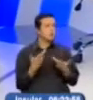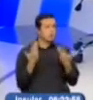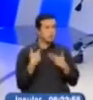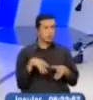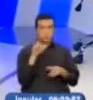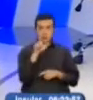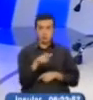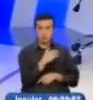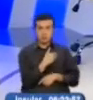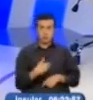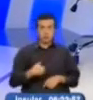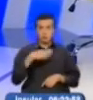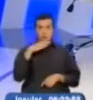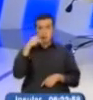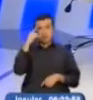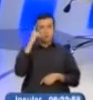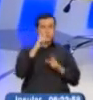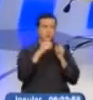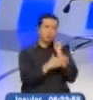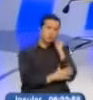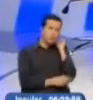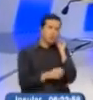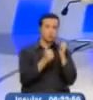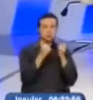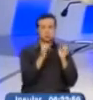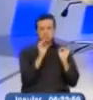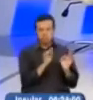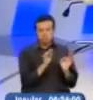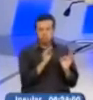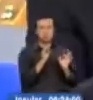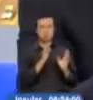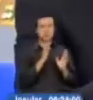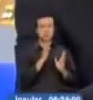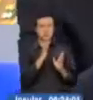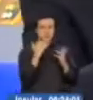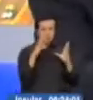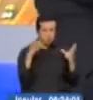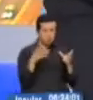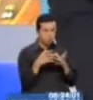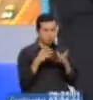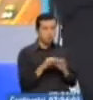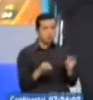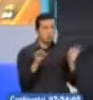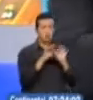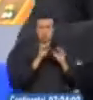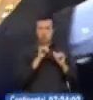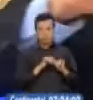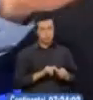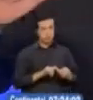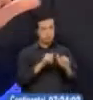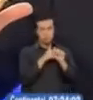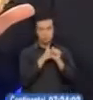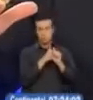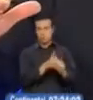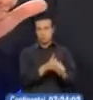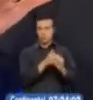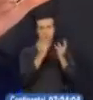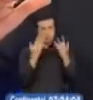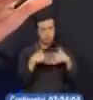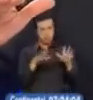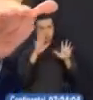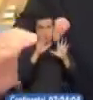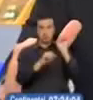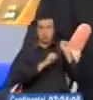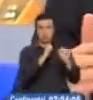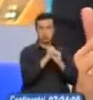que el presidente es muy bien visto en los sectores populares, se constituye un capital político que es lo que ha garantizado su permanencia de los